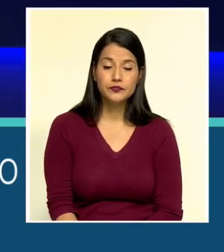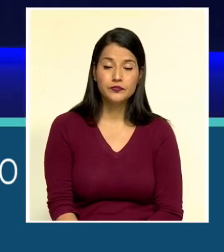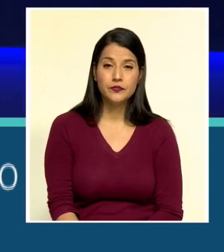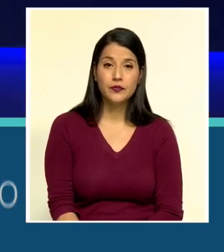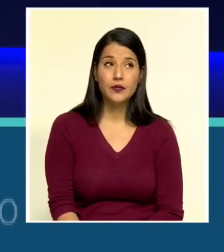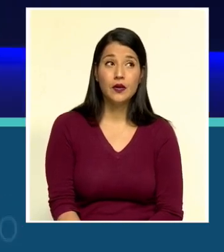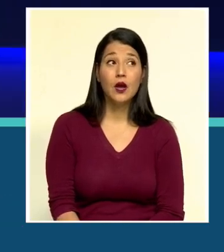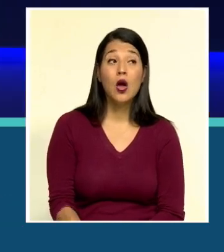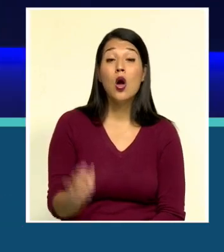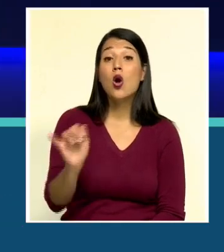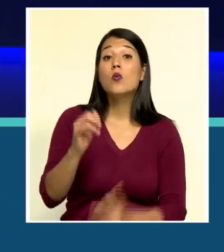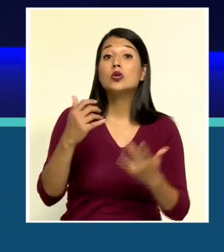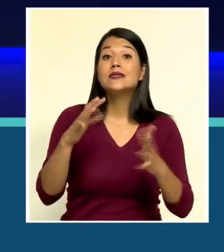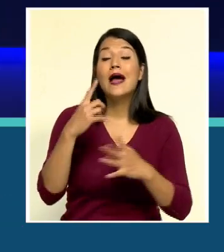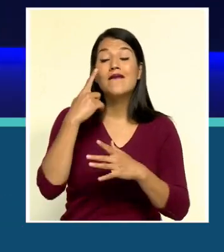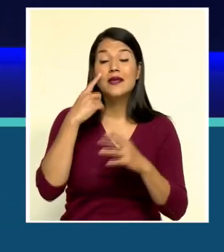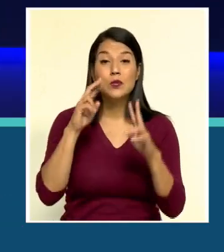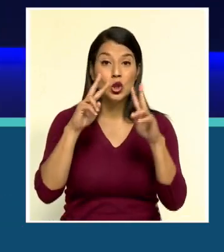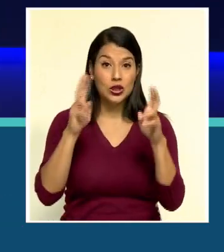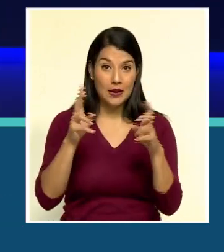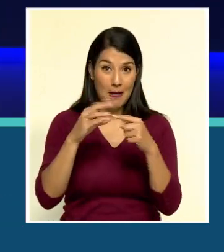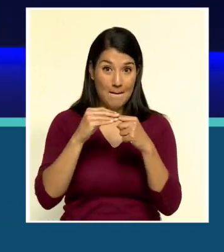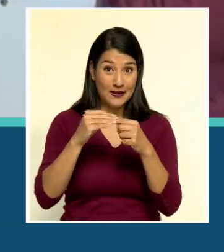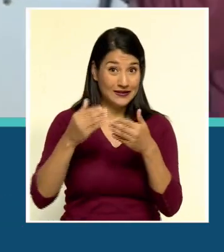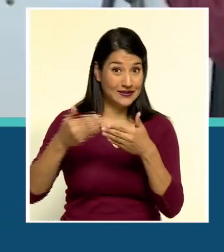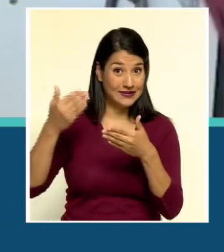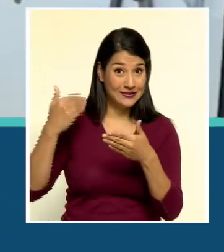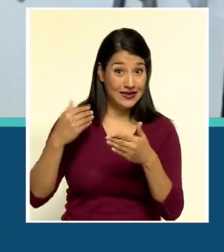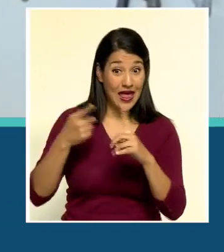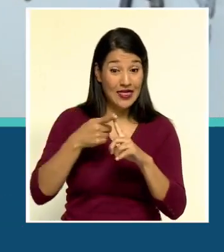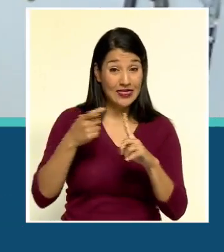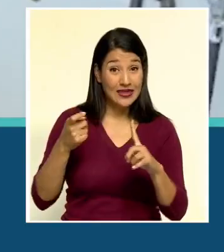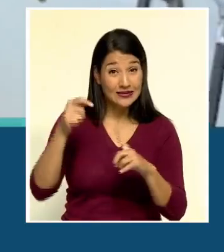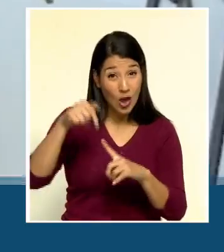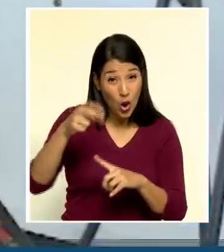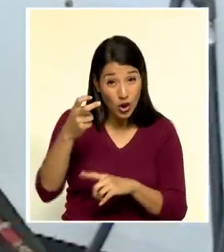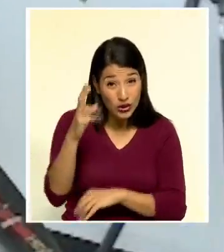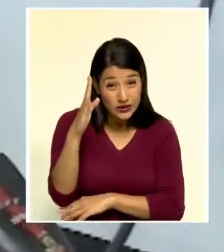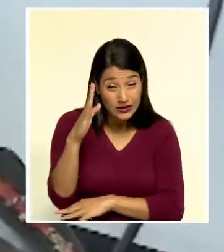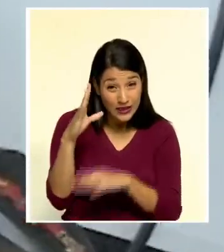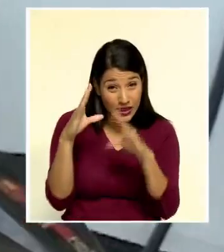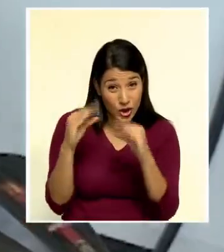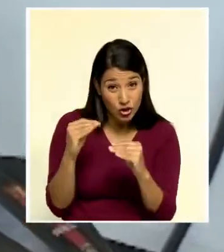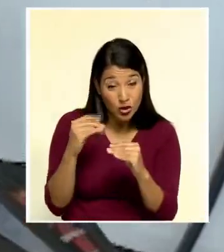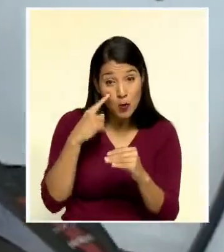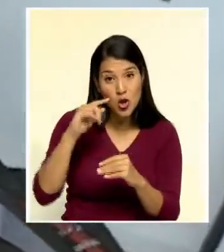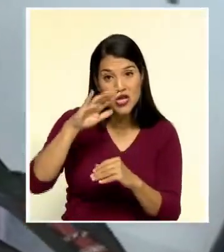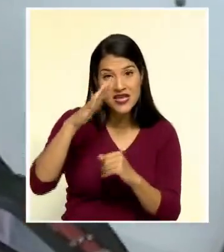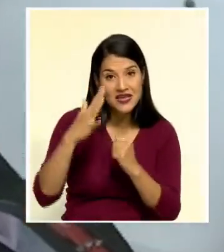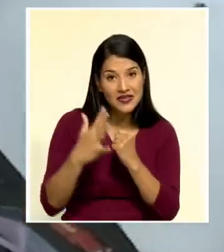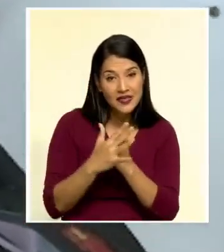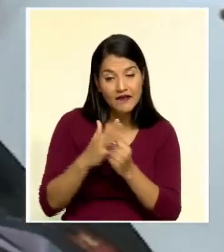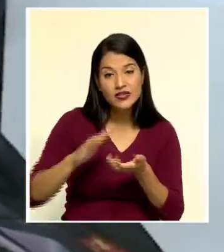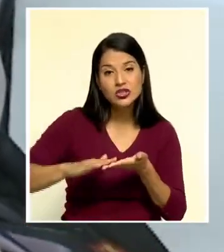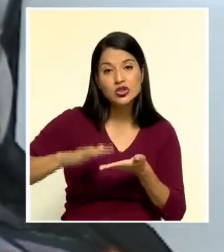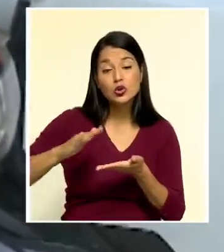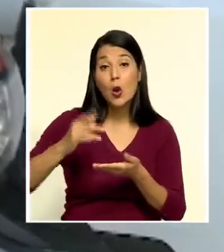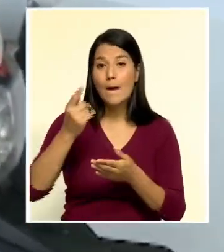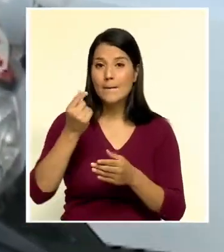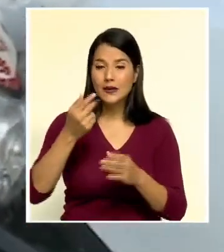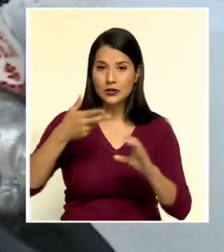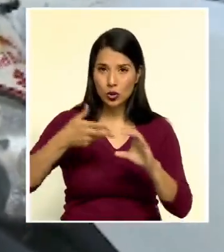Como lo vimos en los titulares, desde esta noche, o más bien desde esta medianoche, subirá por quinta ocasión en este año el precio